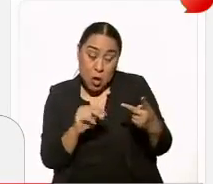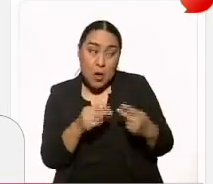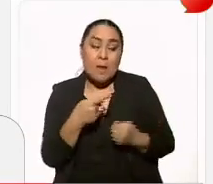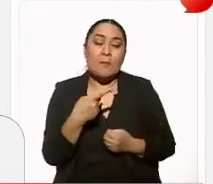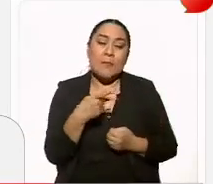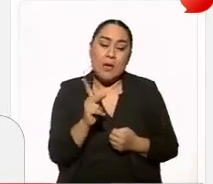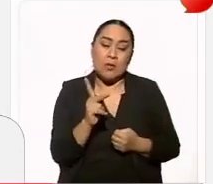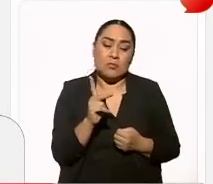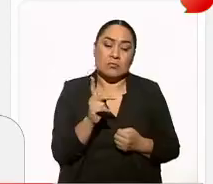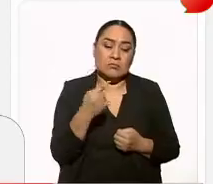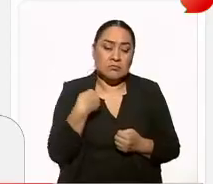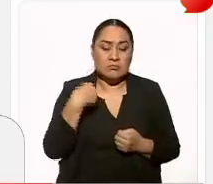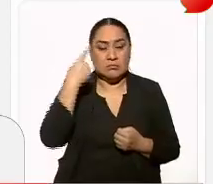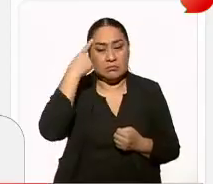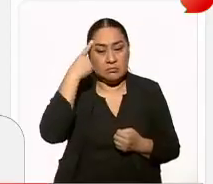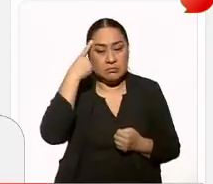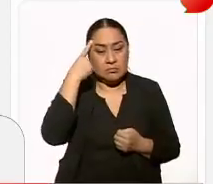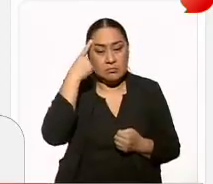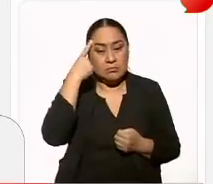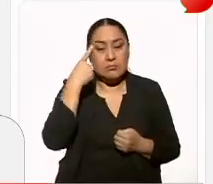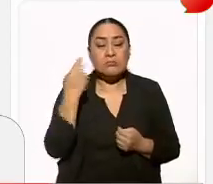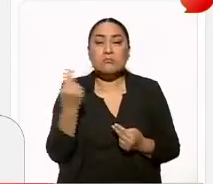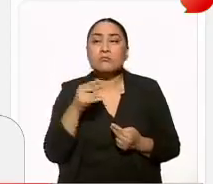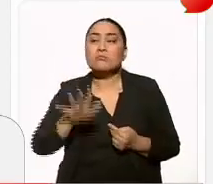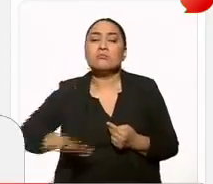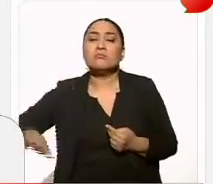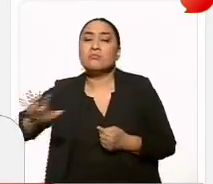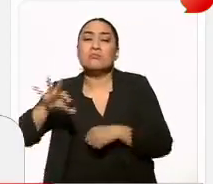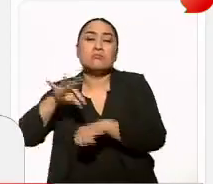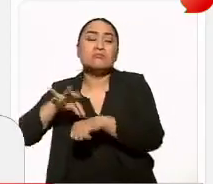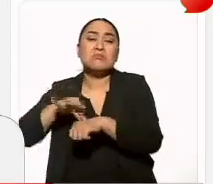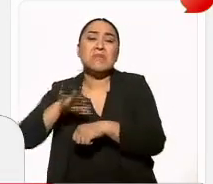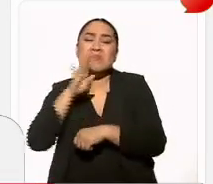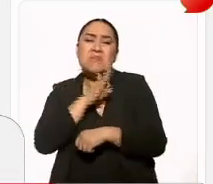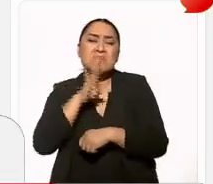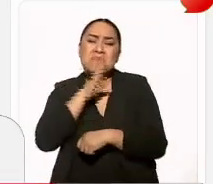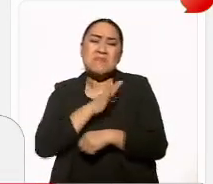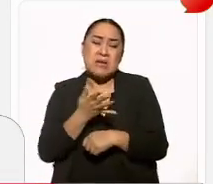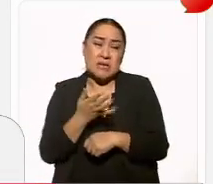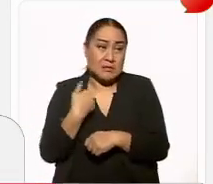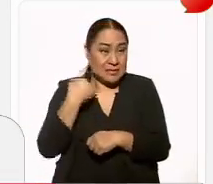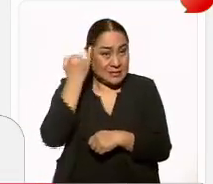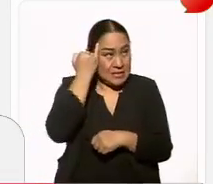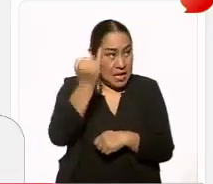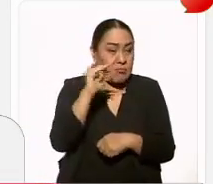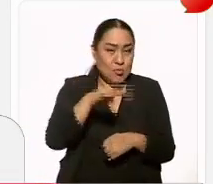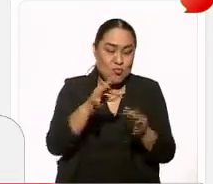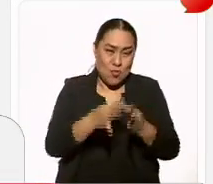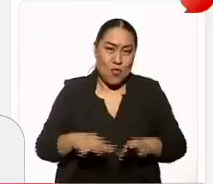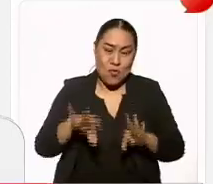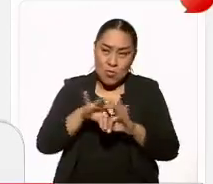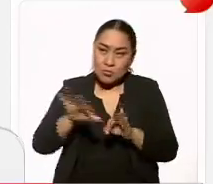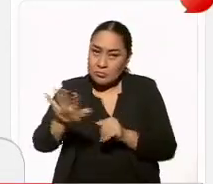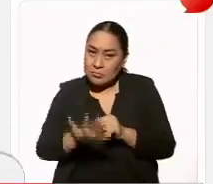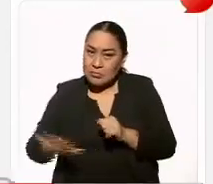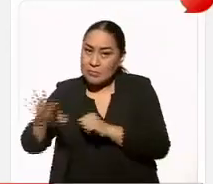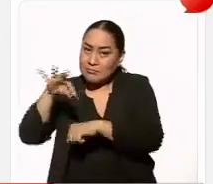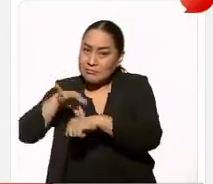realmente yo retomo al servicio sanitario, no hay nada. Me parecía buena la opción de tener un servicio